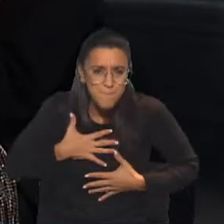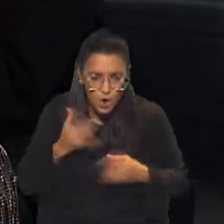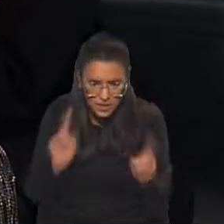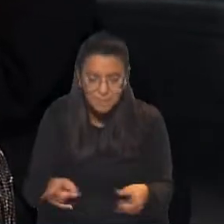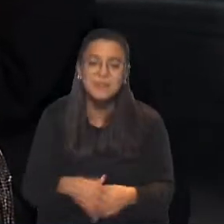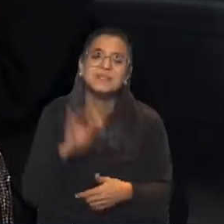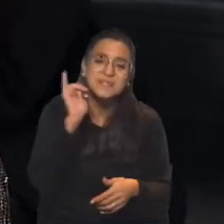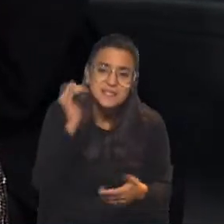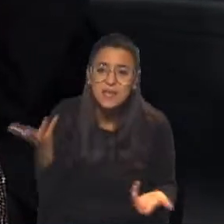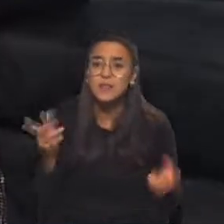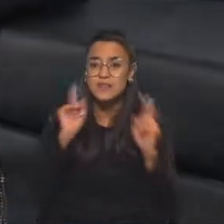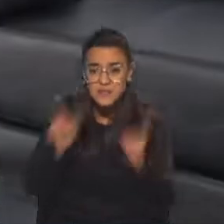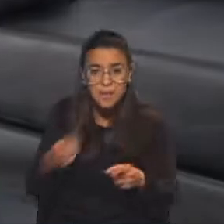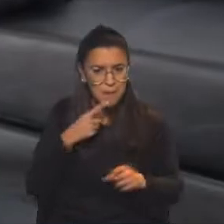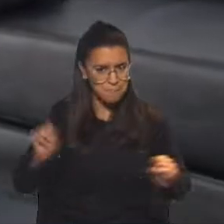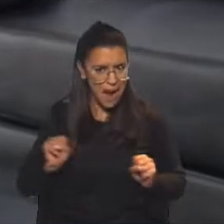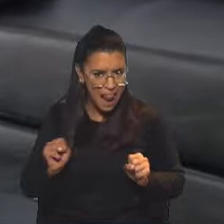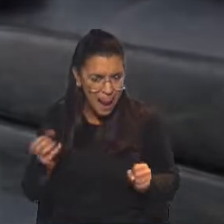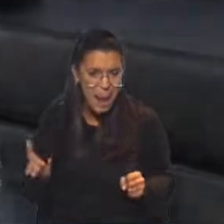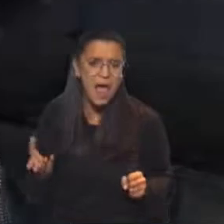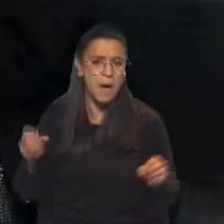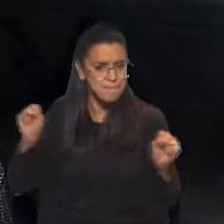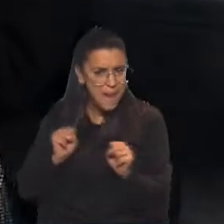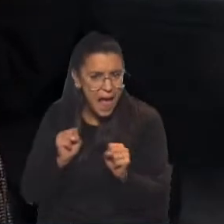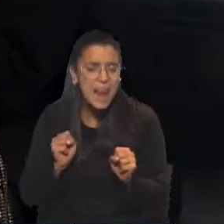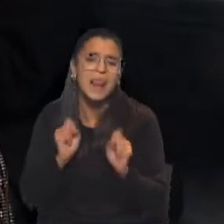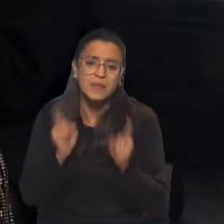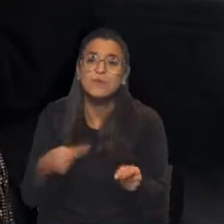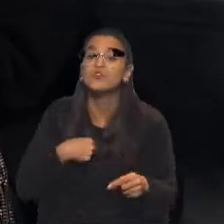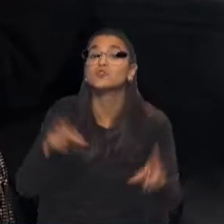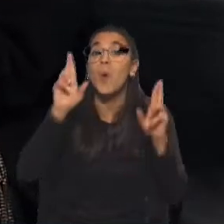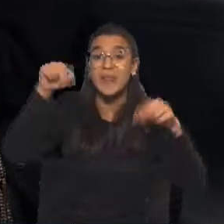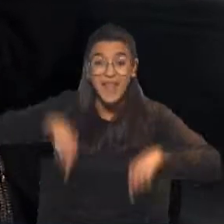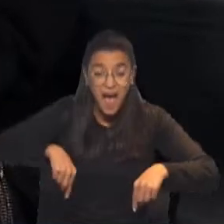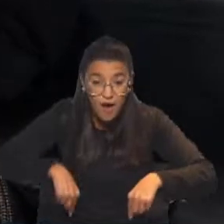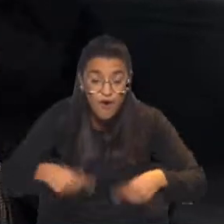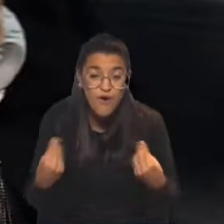Amor o de repente haciendo de mala, haciendo de villana. La suerte que tengo ahora es que